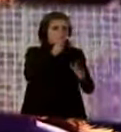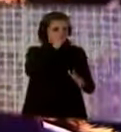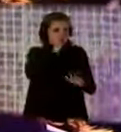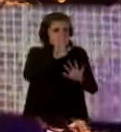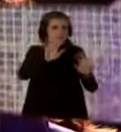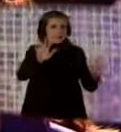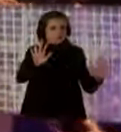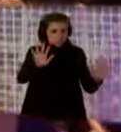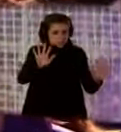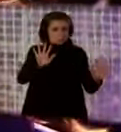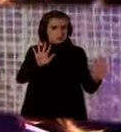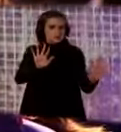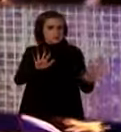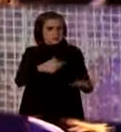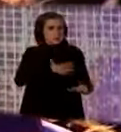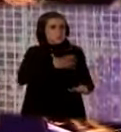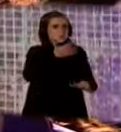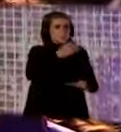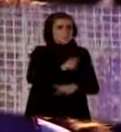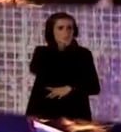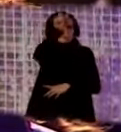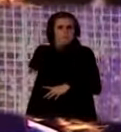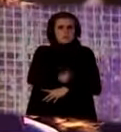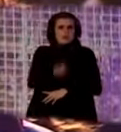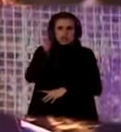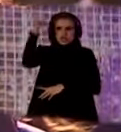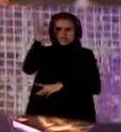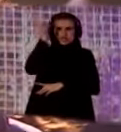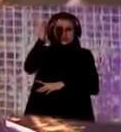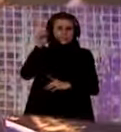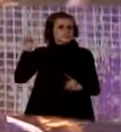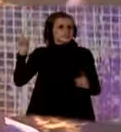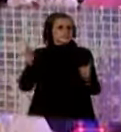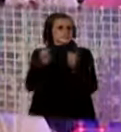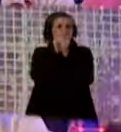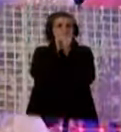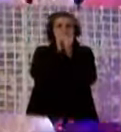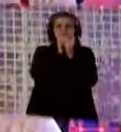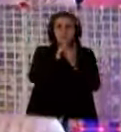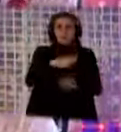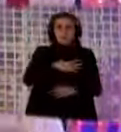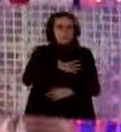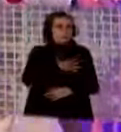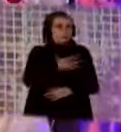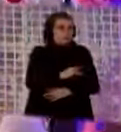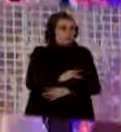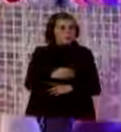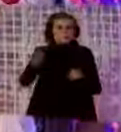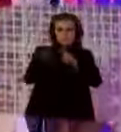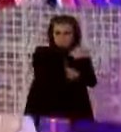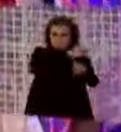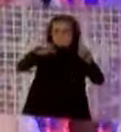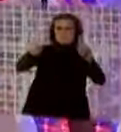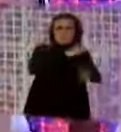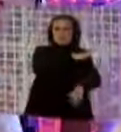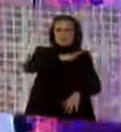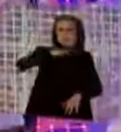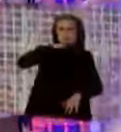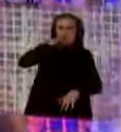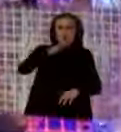vigilar por si te aparece algún idiota rompiéndote la cara hostias